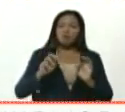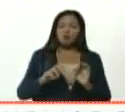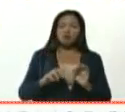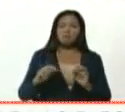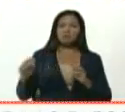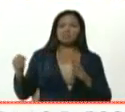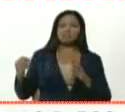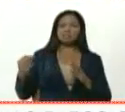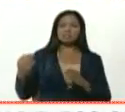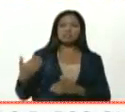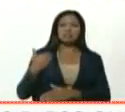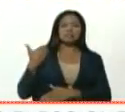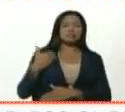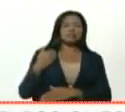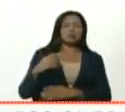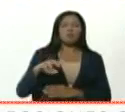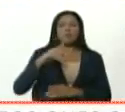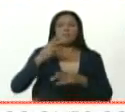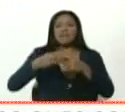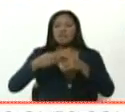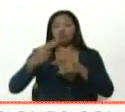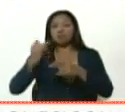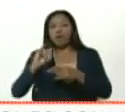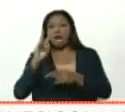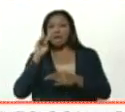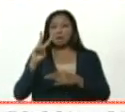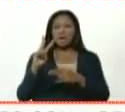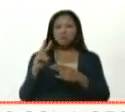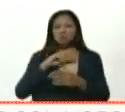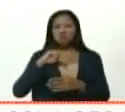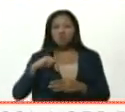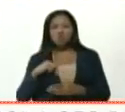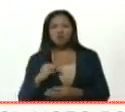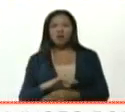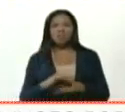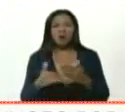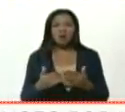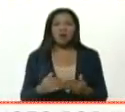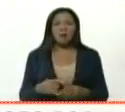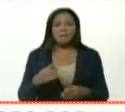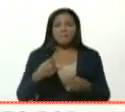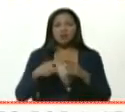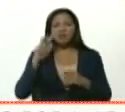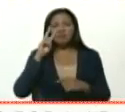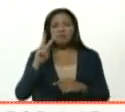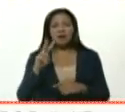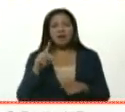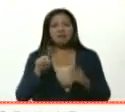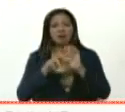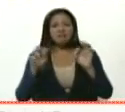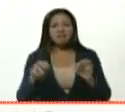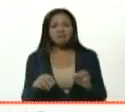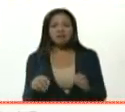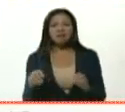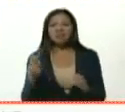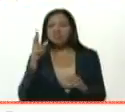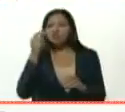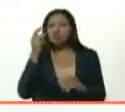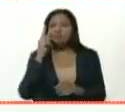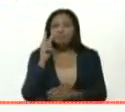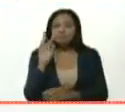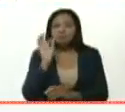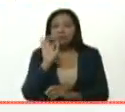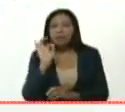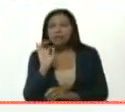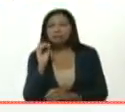amenazas reales que se ven, pero también tenemos que visualizar aquellas que son invisibles, que no se ven, que